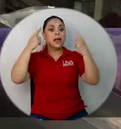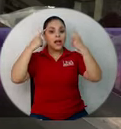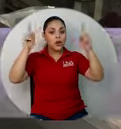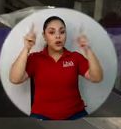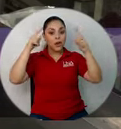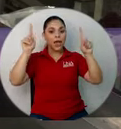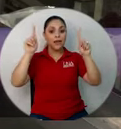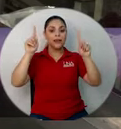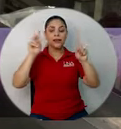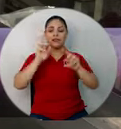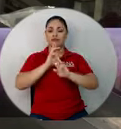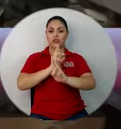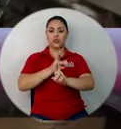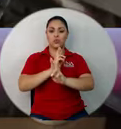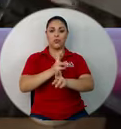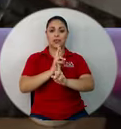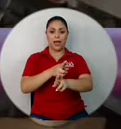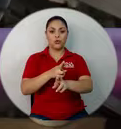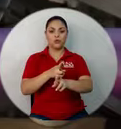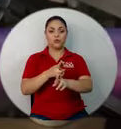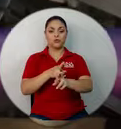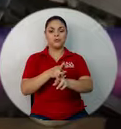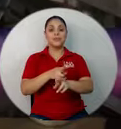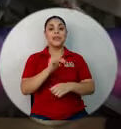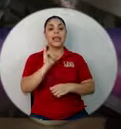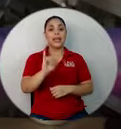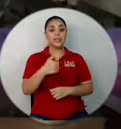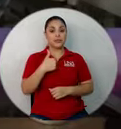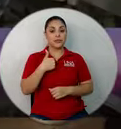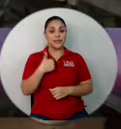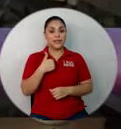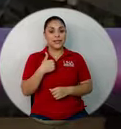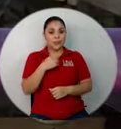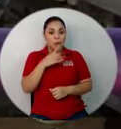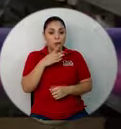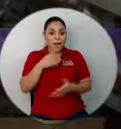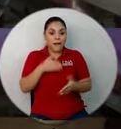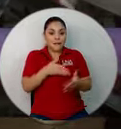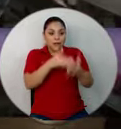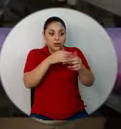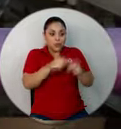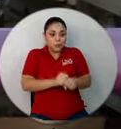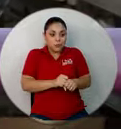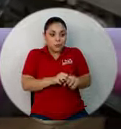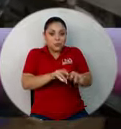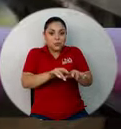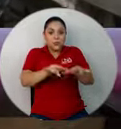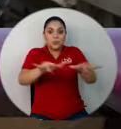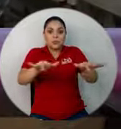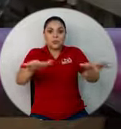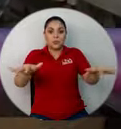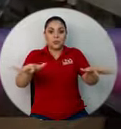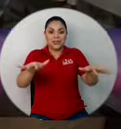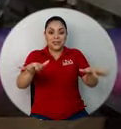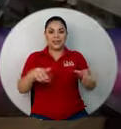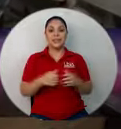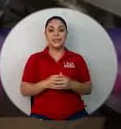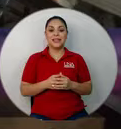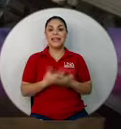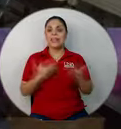de alcanzar los resultados que se esperan y demás, esto tiene un efecto multiplicador desde la perspectiva de que